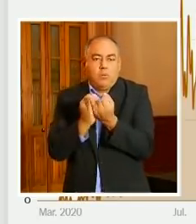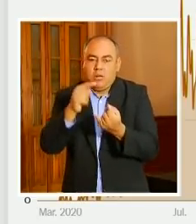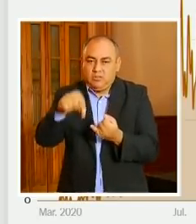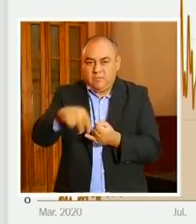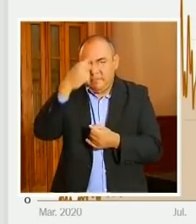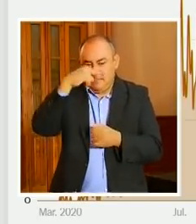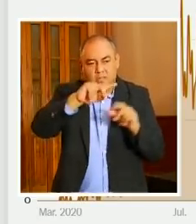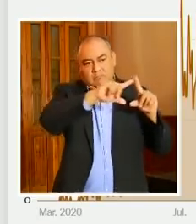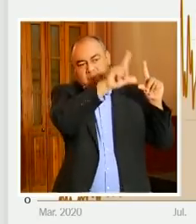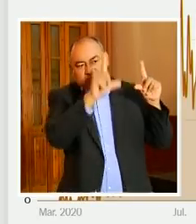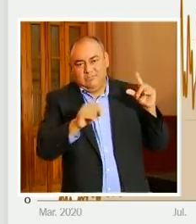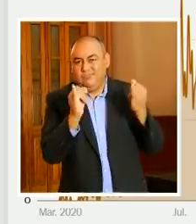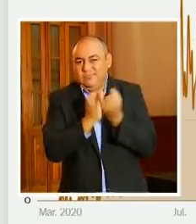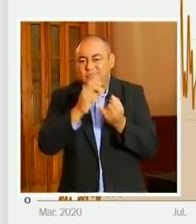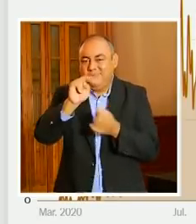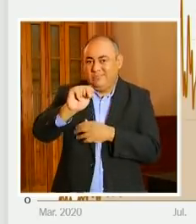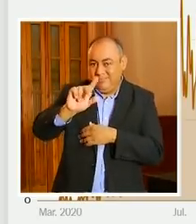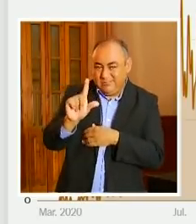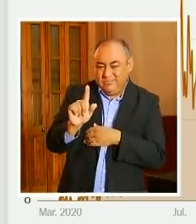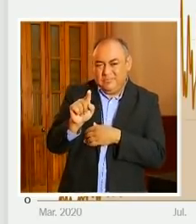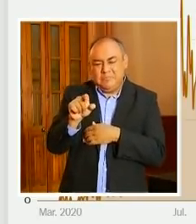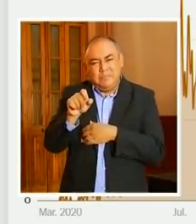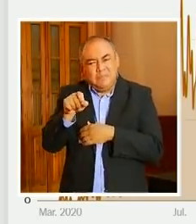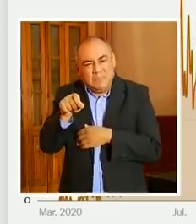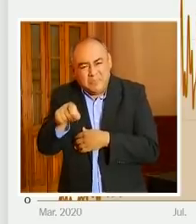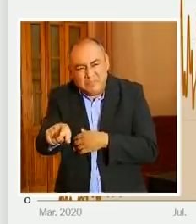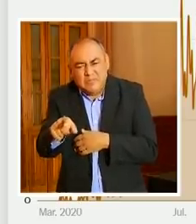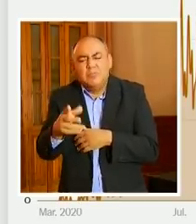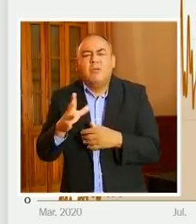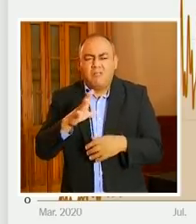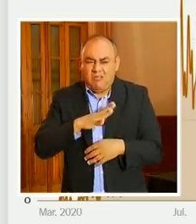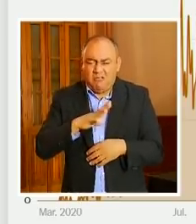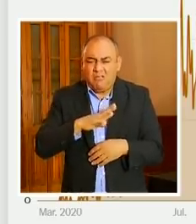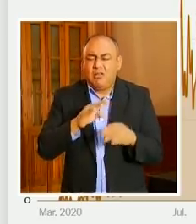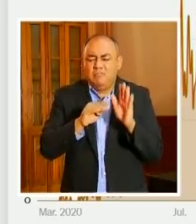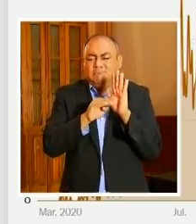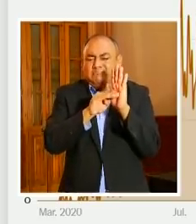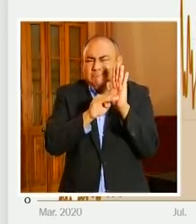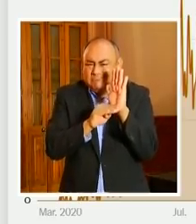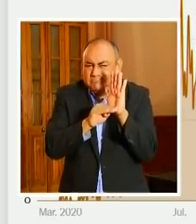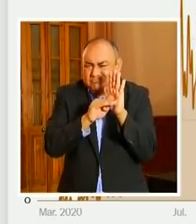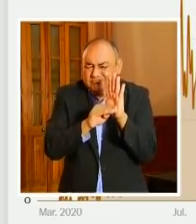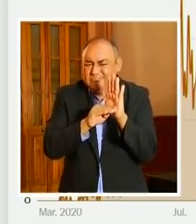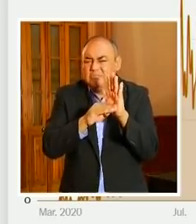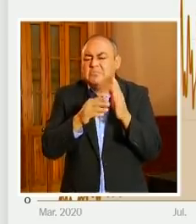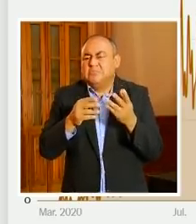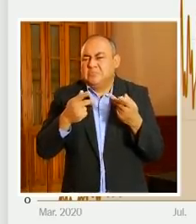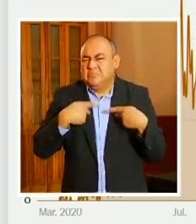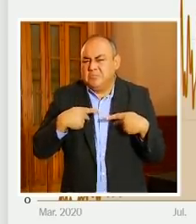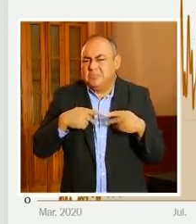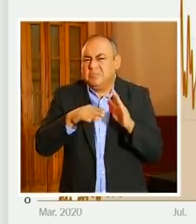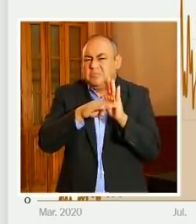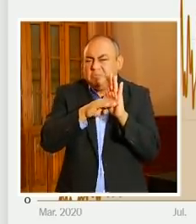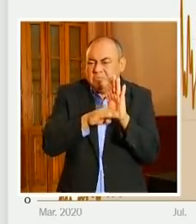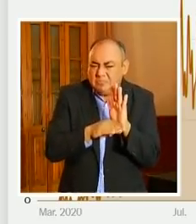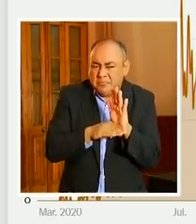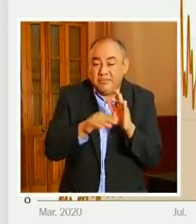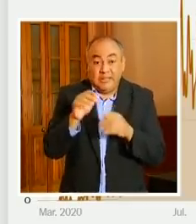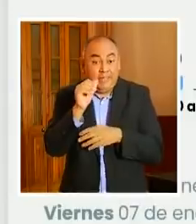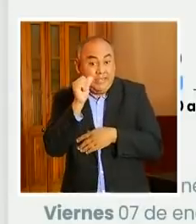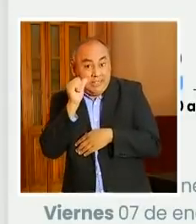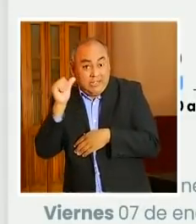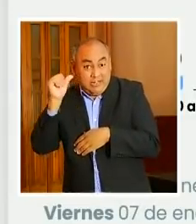números bajos con ciertos incrementos, pero tuvimos al corte de ayer 4 nuevas